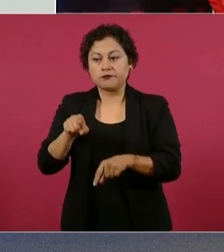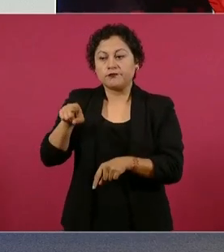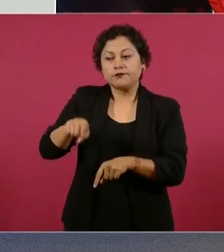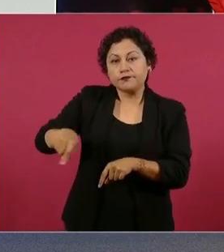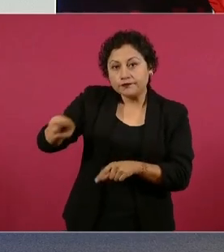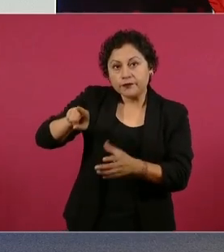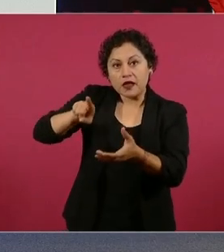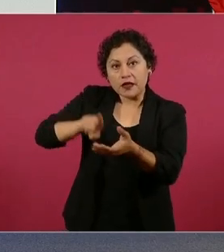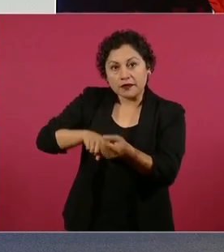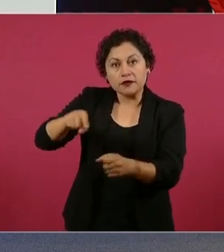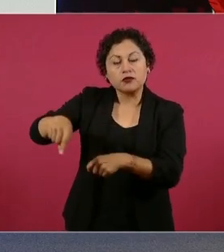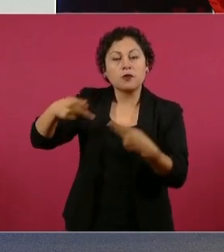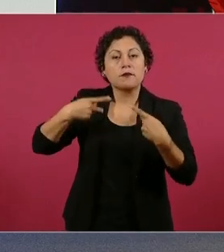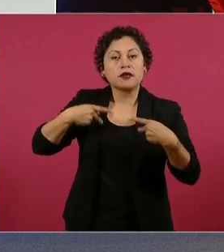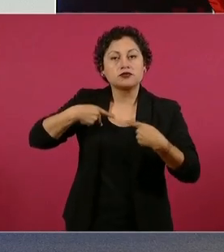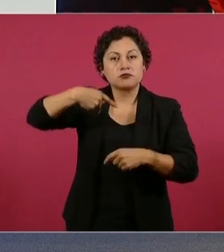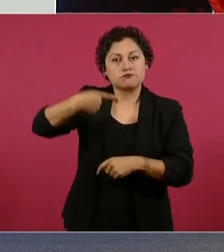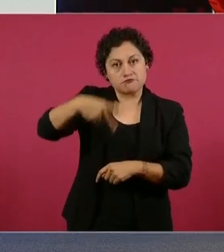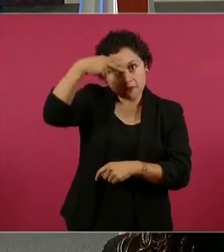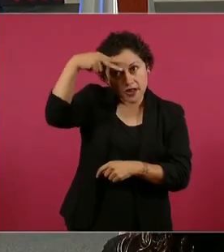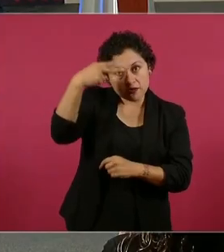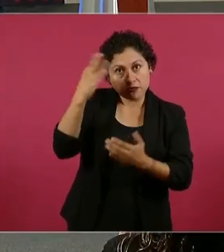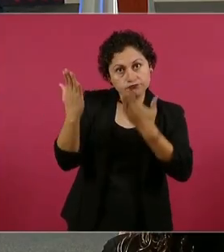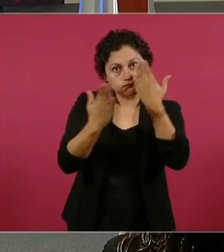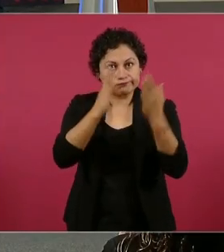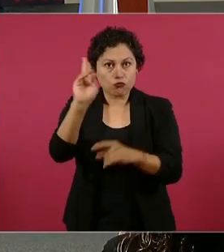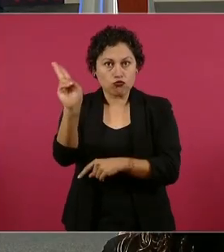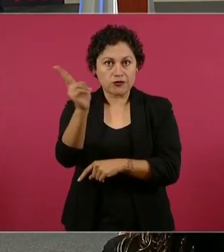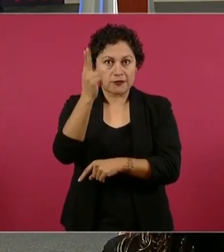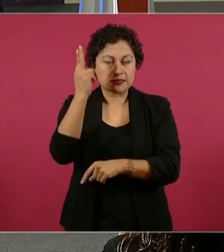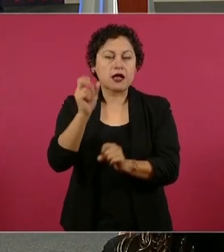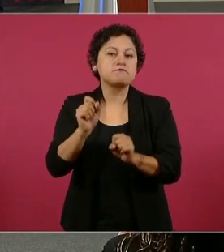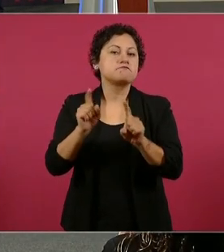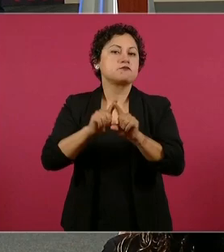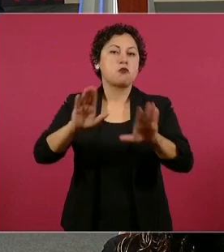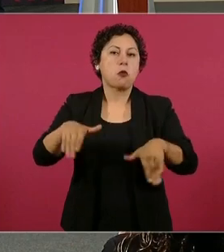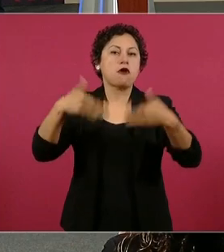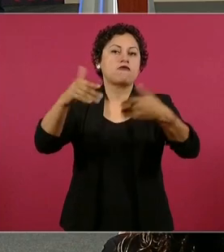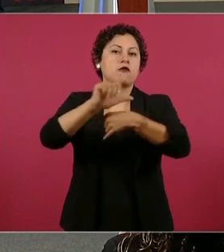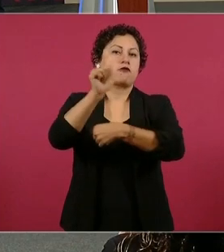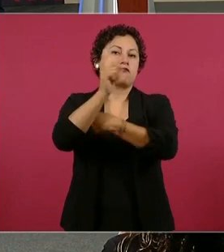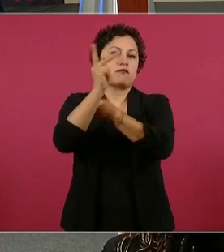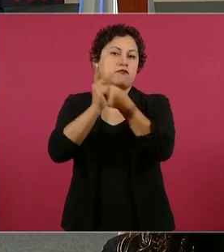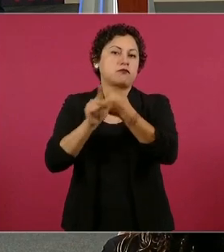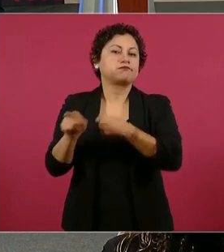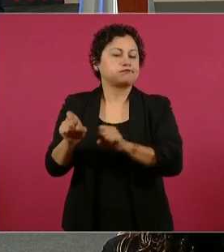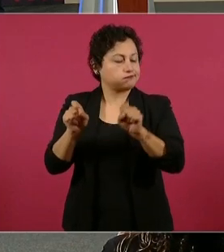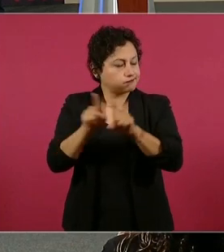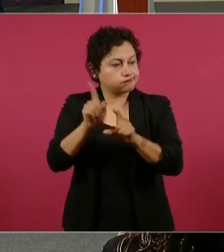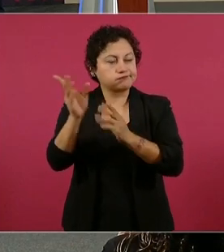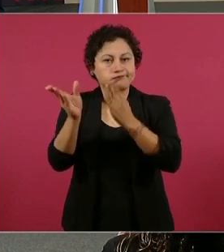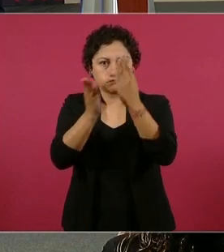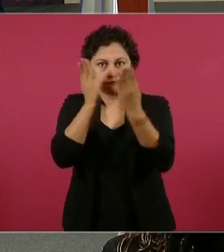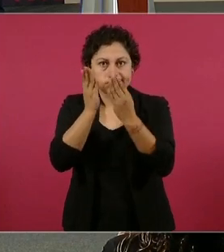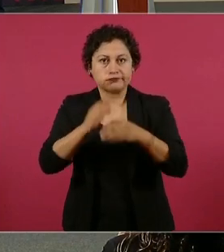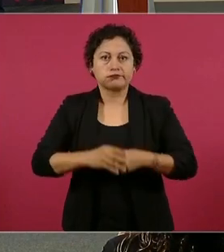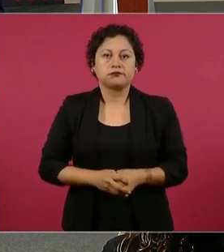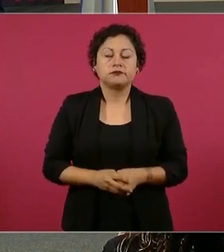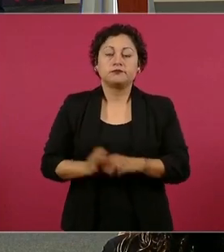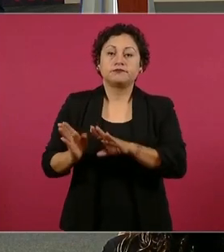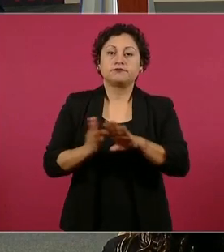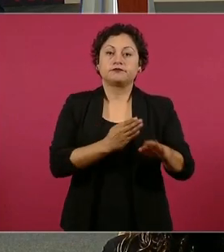universidades nacionales como en el extranjero. A continuación veremos un video